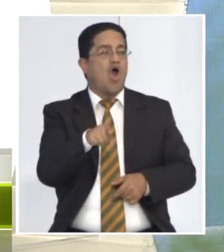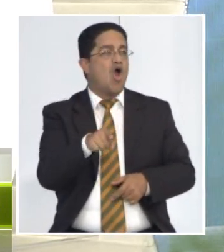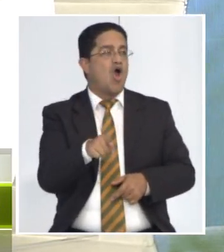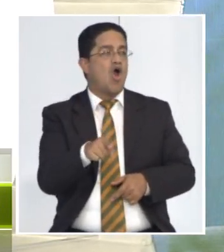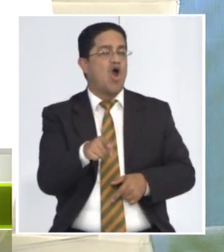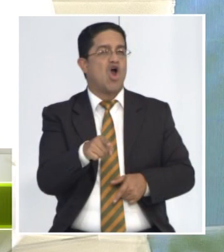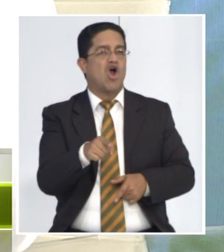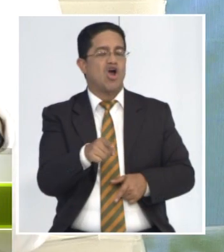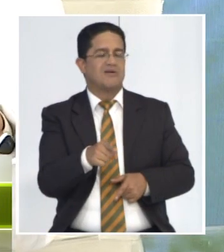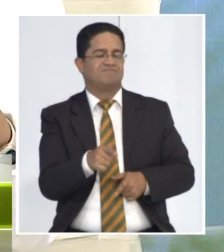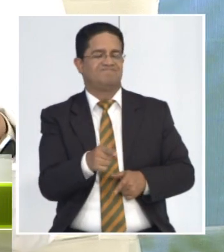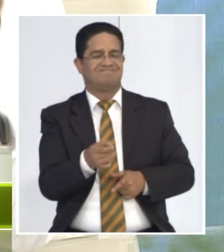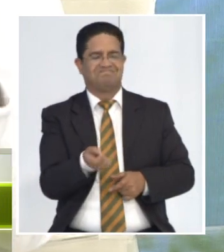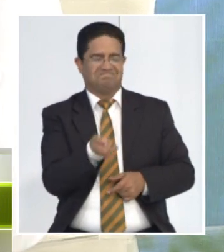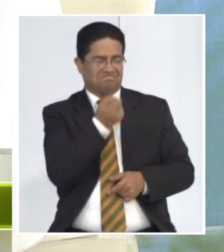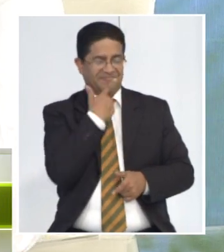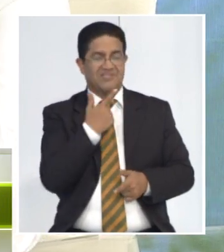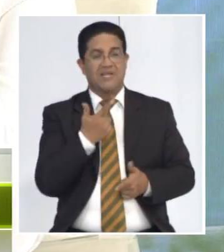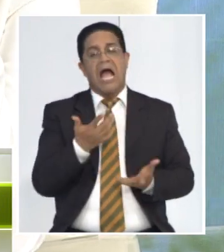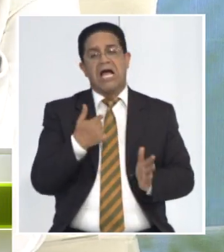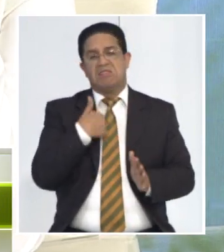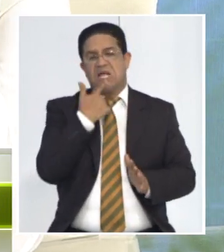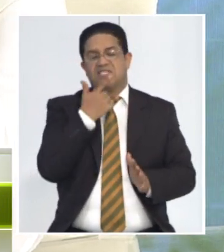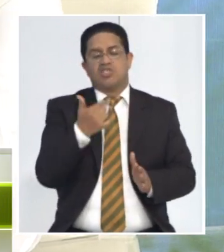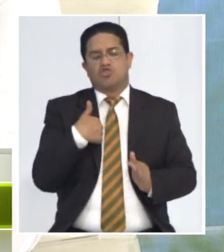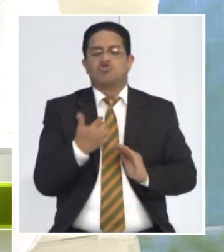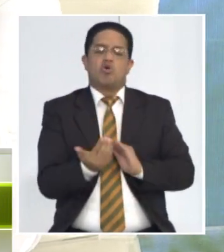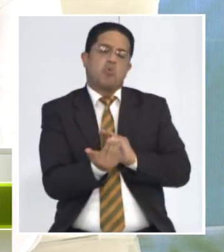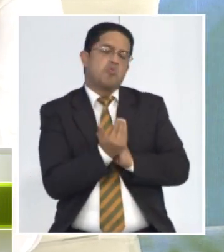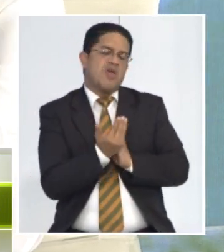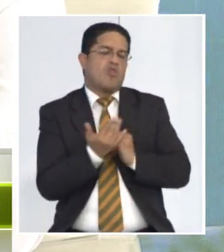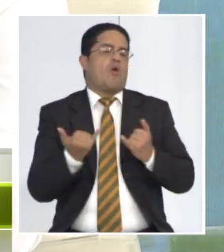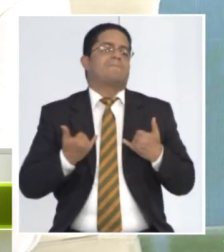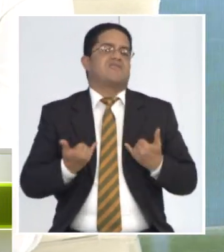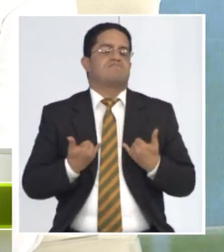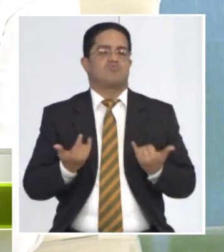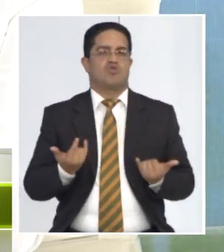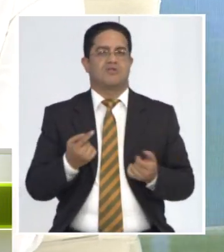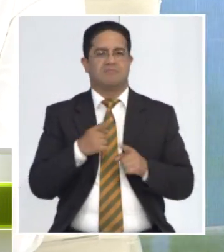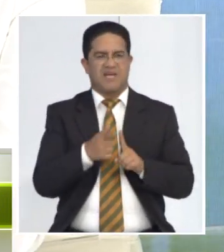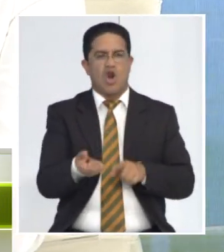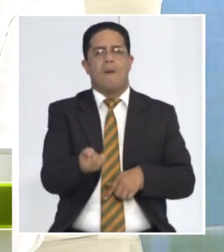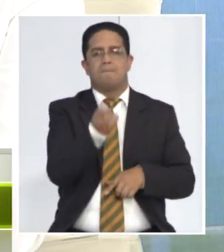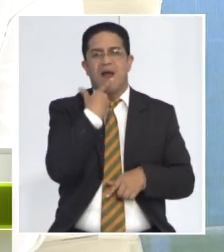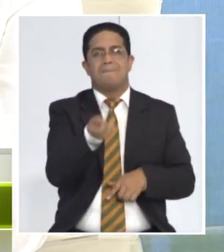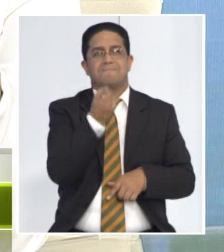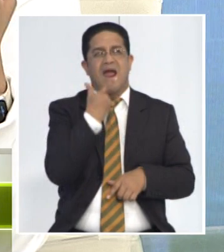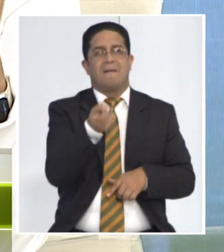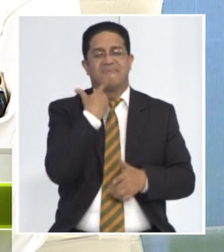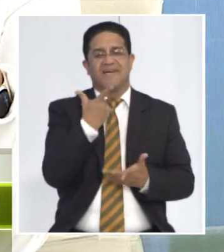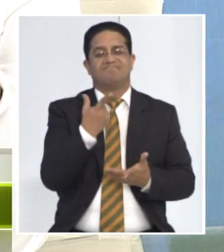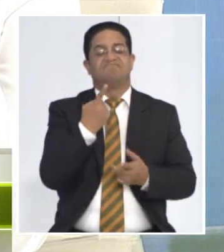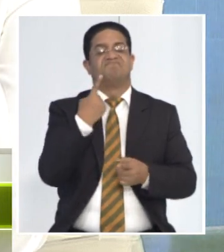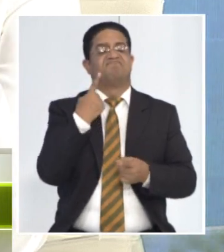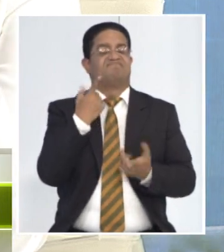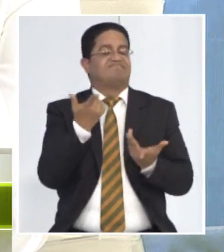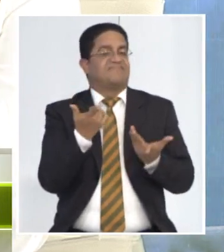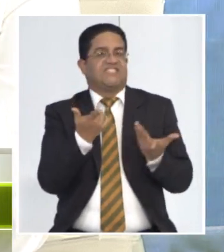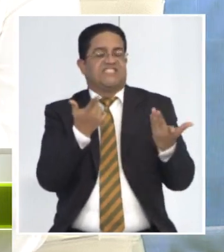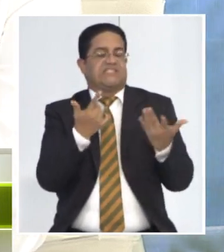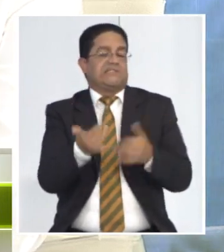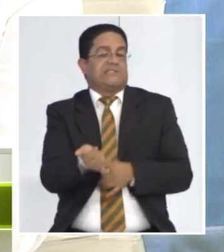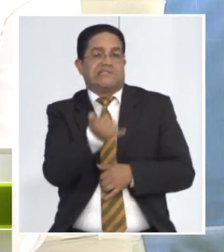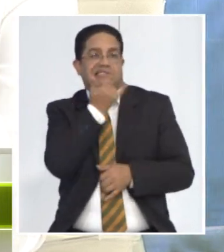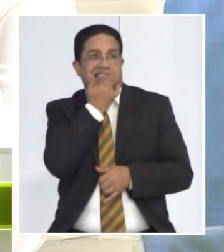estos protectores gástricos, para decir, bueno, yo me estoy cuidando del estómago, pero siguen haciendo una serie de actividades,